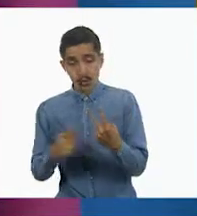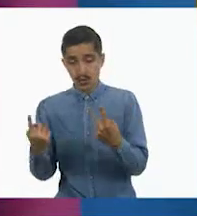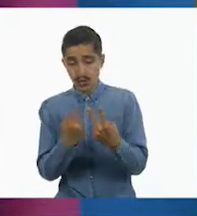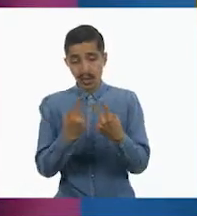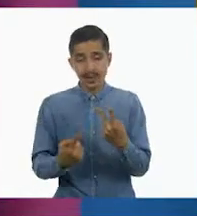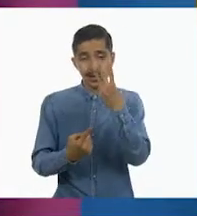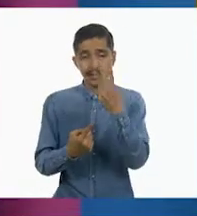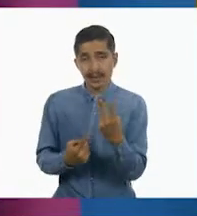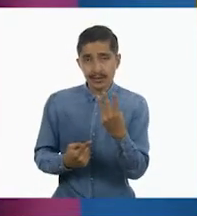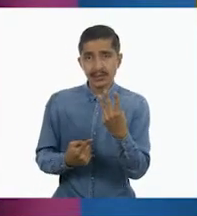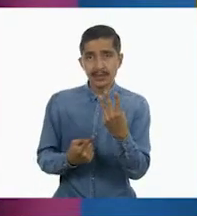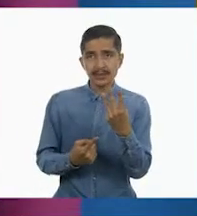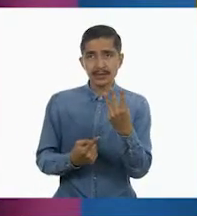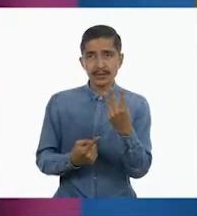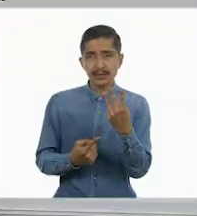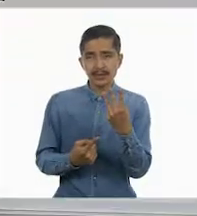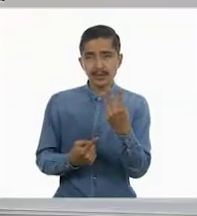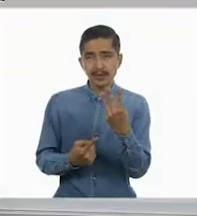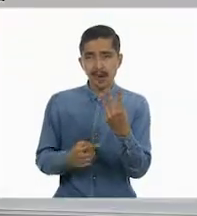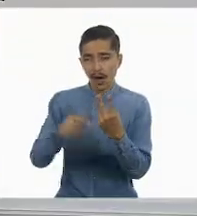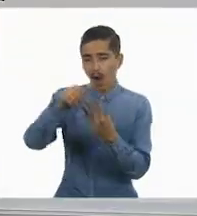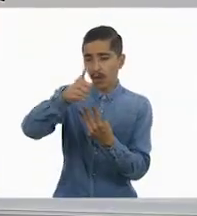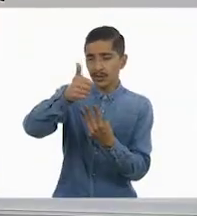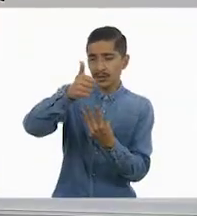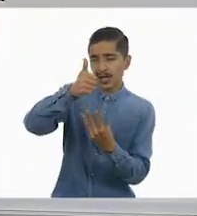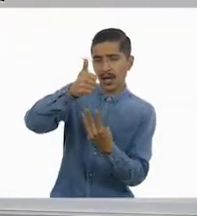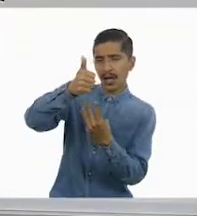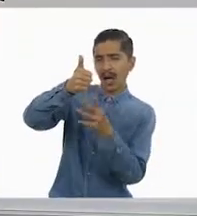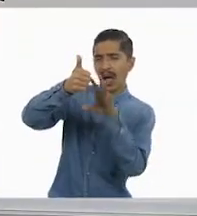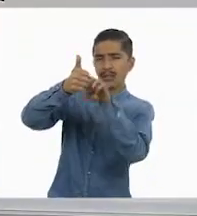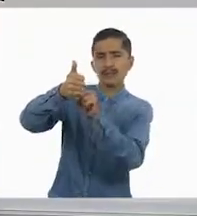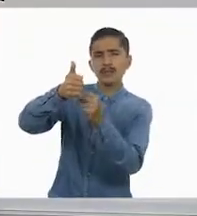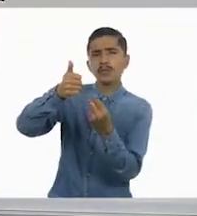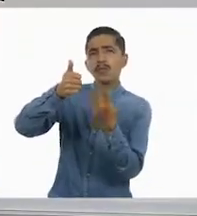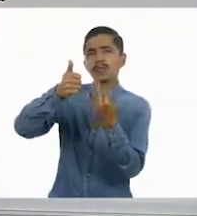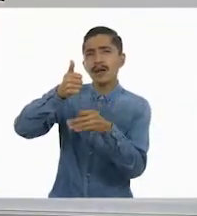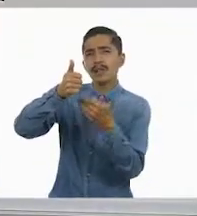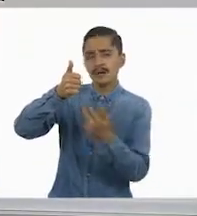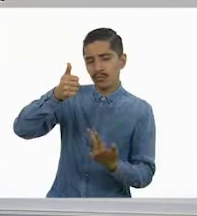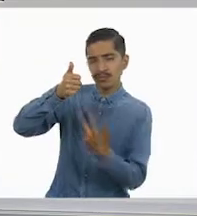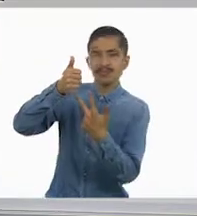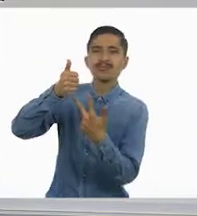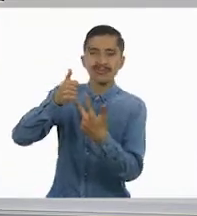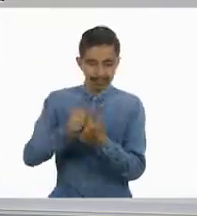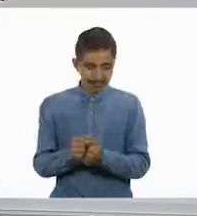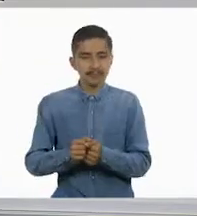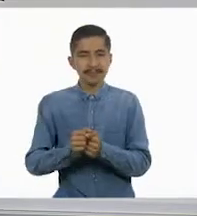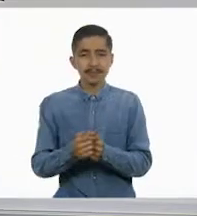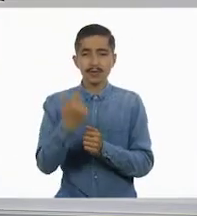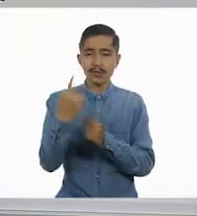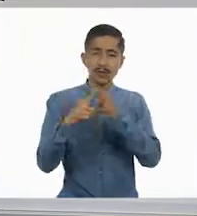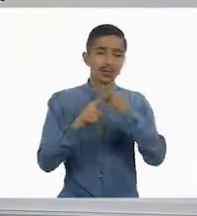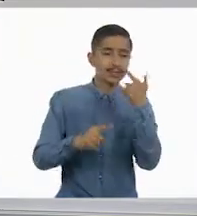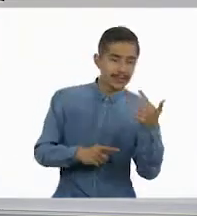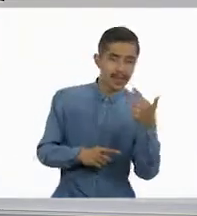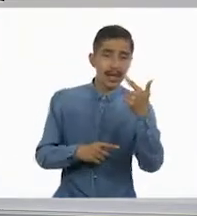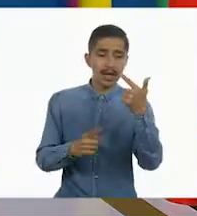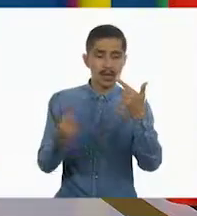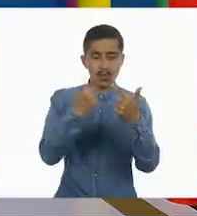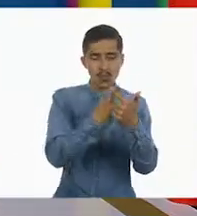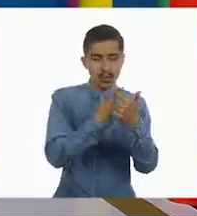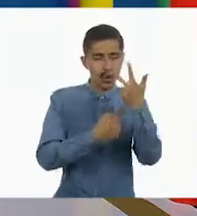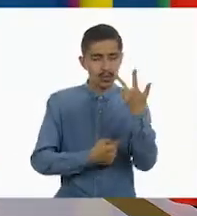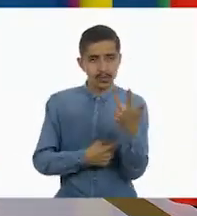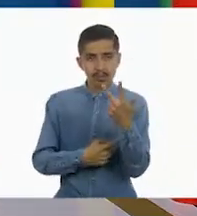3. Para 11, 8 llevamos 1. 1 por 7, 7 más 1,